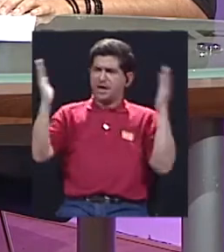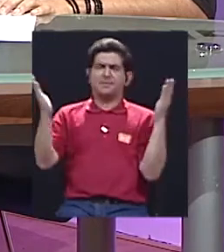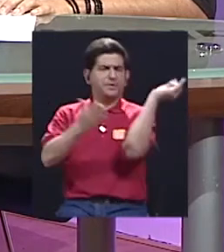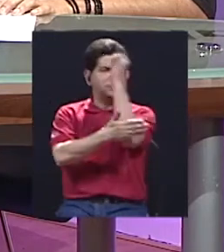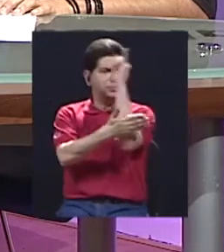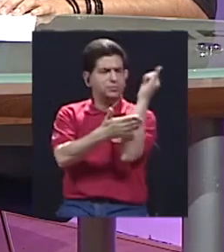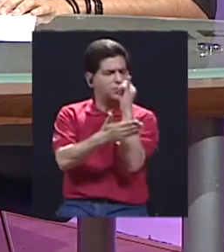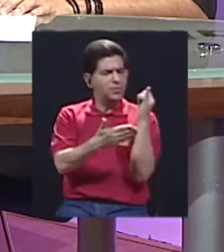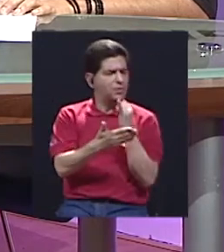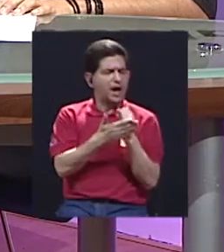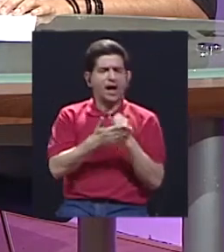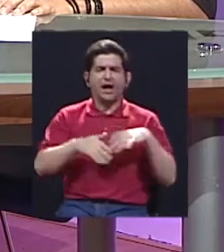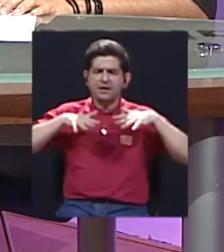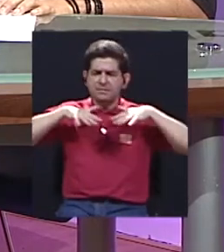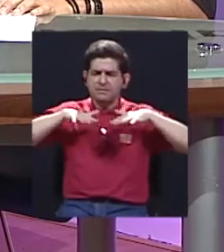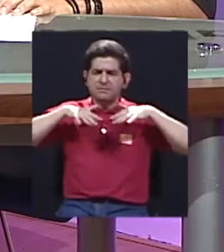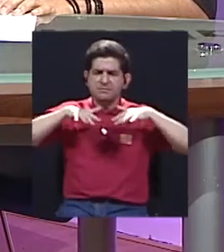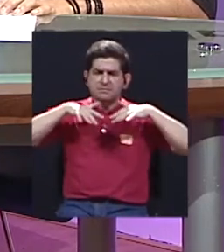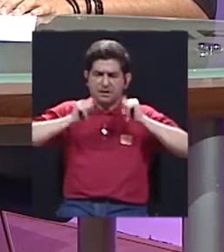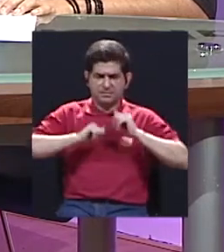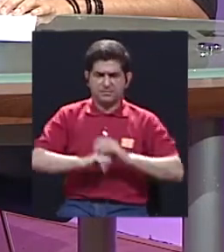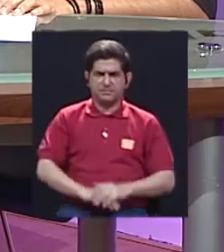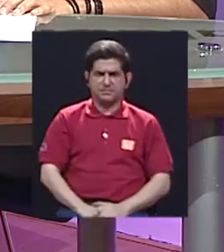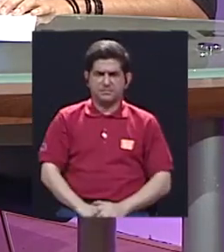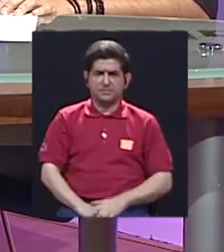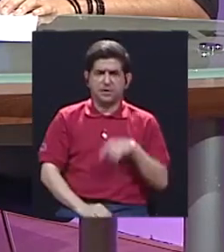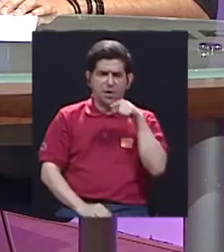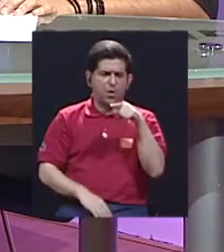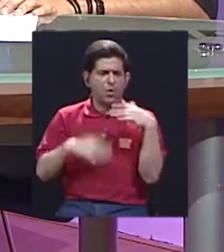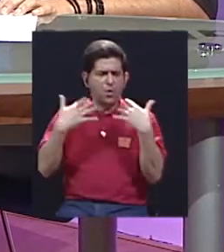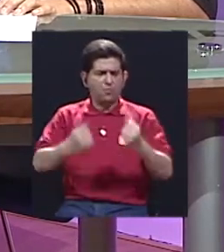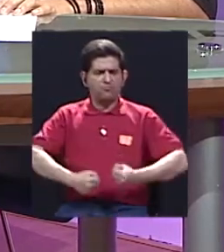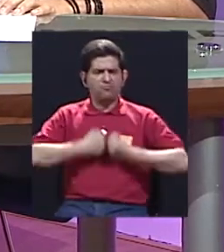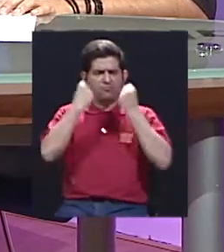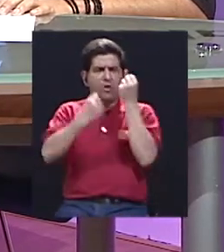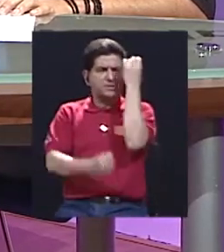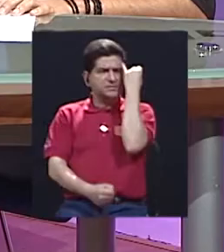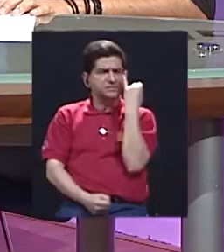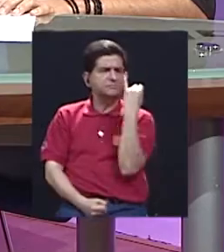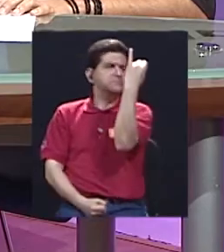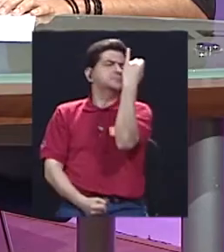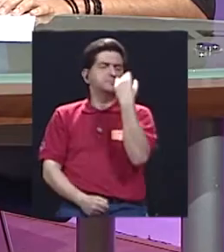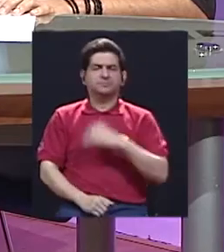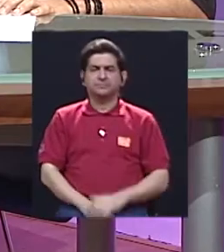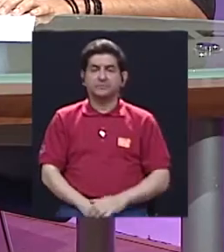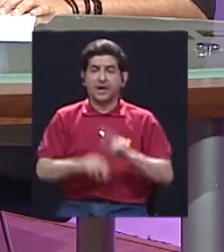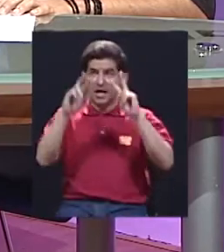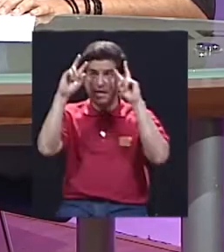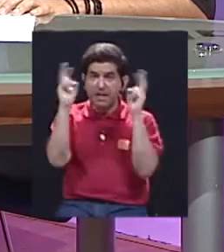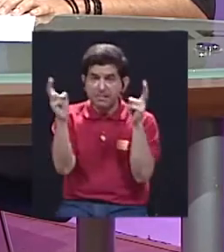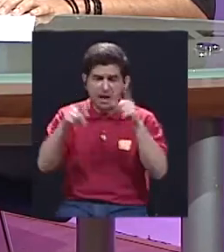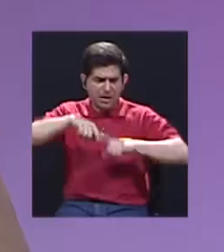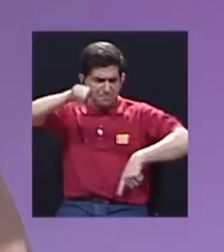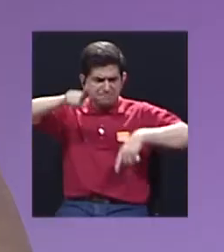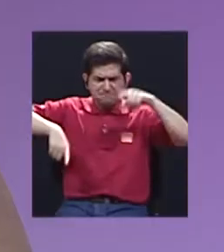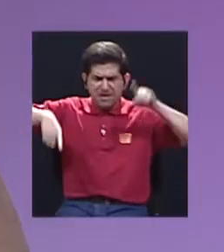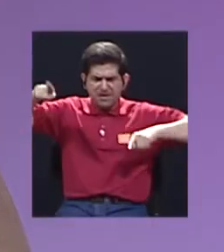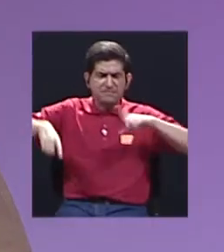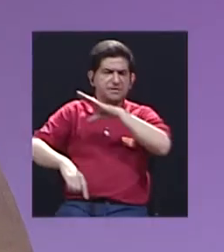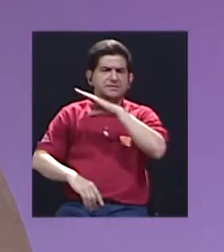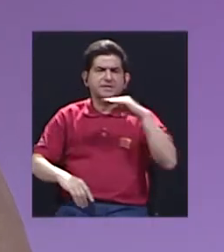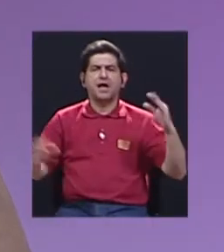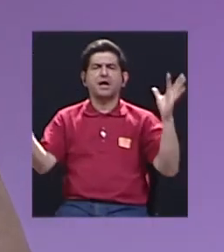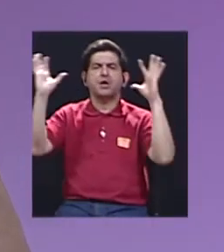arte textil con una tremenda fuerza conceptual. Y aquí el tema es la diversidad y la unidad.